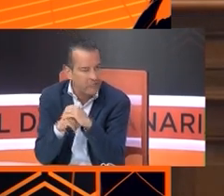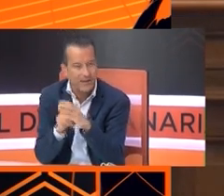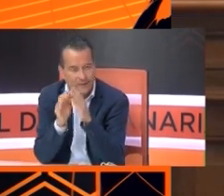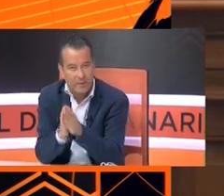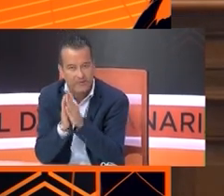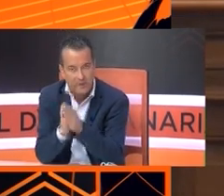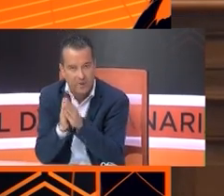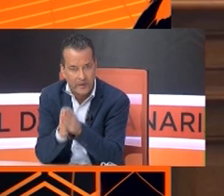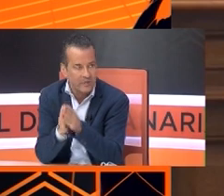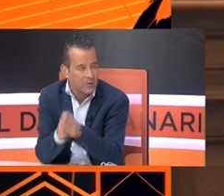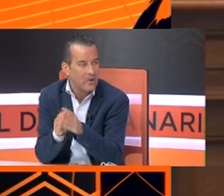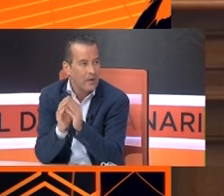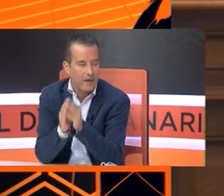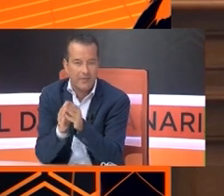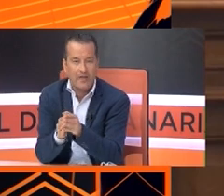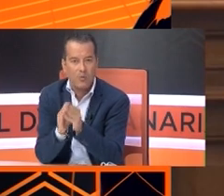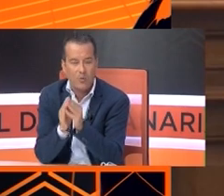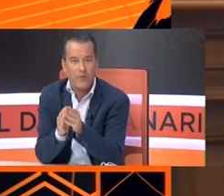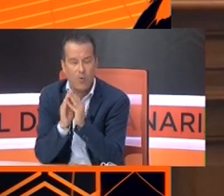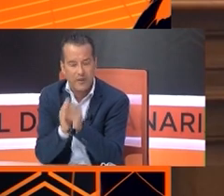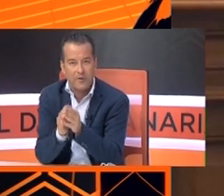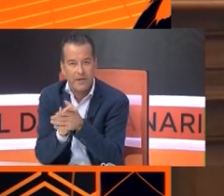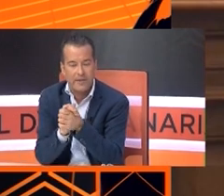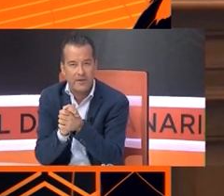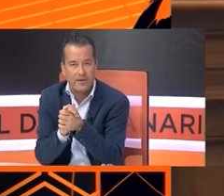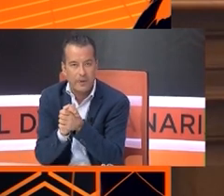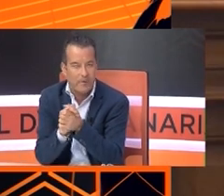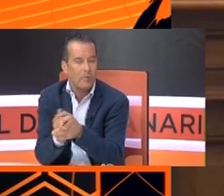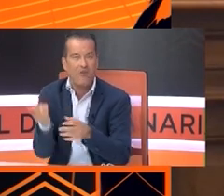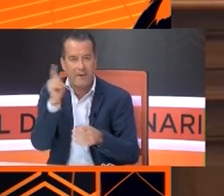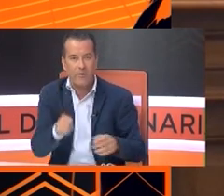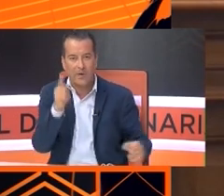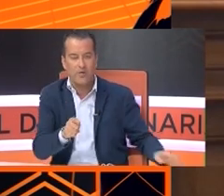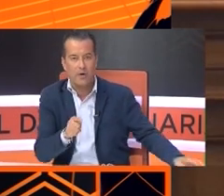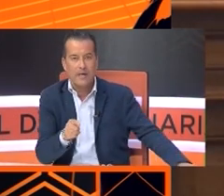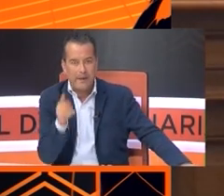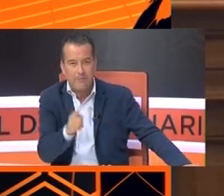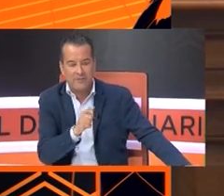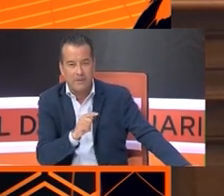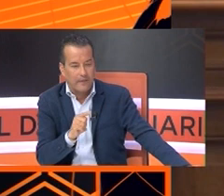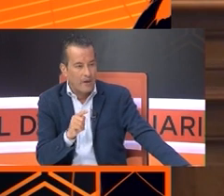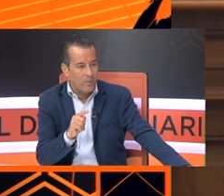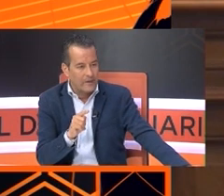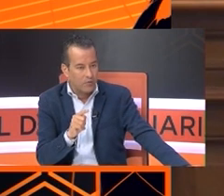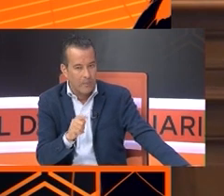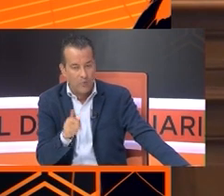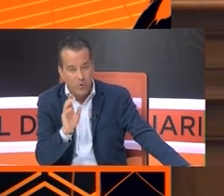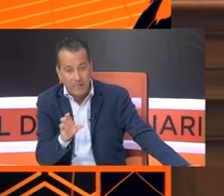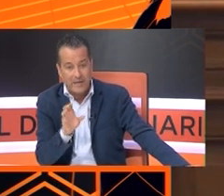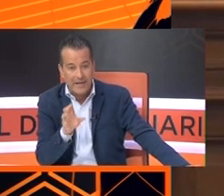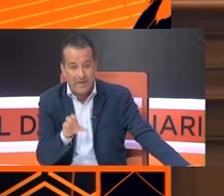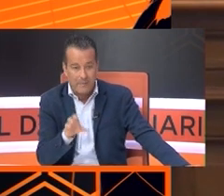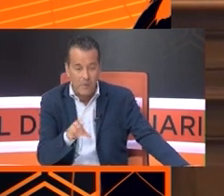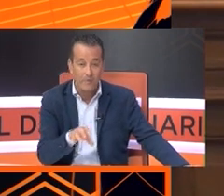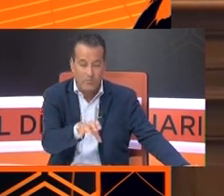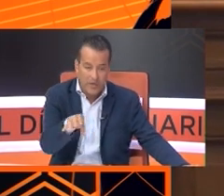Domínguez fue director del Servicio Canario de Salud, en este caso cuando Coalición Canaria estaba al frente del poder, cuando Fernando Clavijo era el presidente de la comunidad autónoma. Un hombre